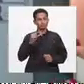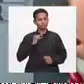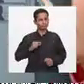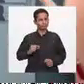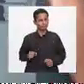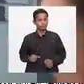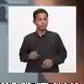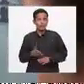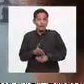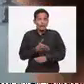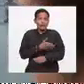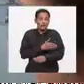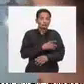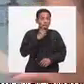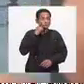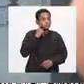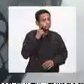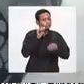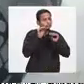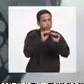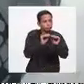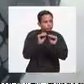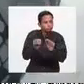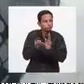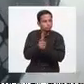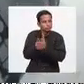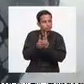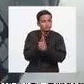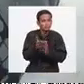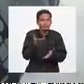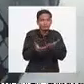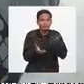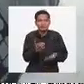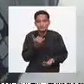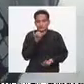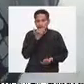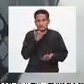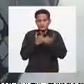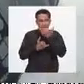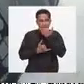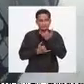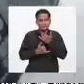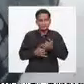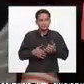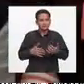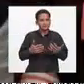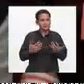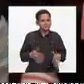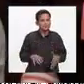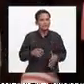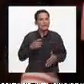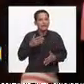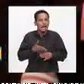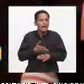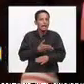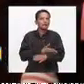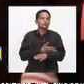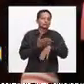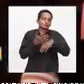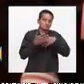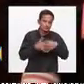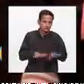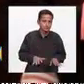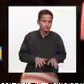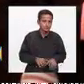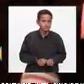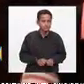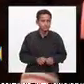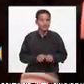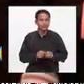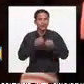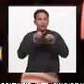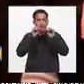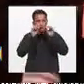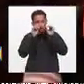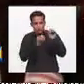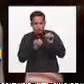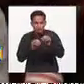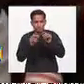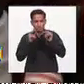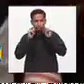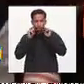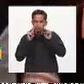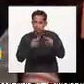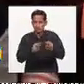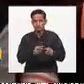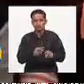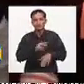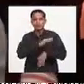simulacros previos que permitan preveer las posibles fallas a observar mir